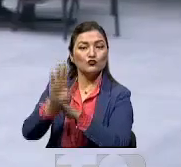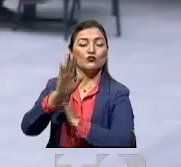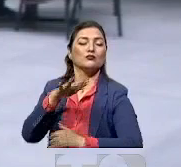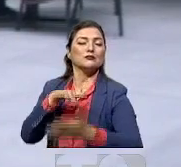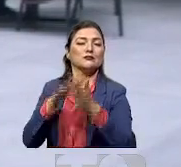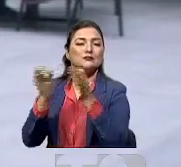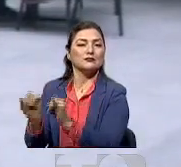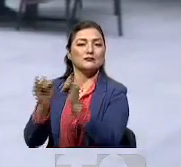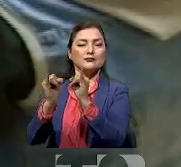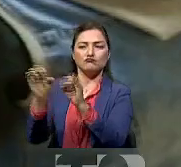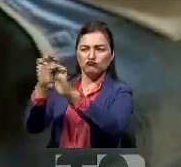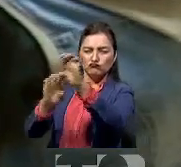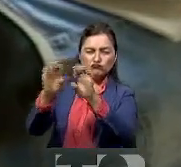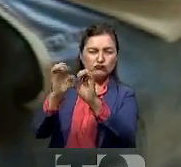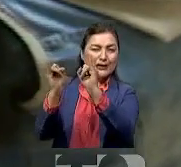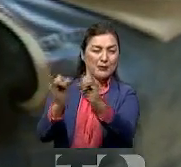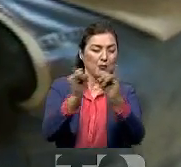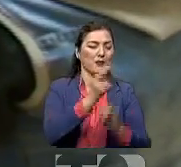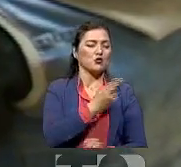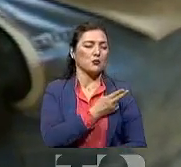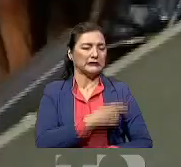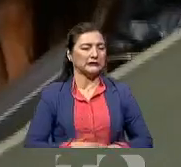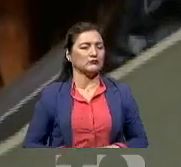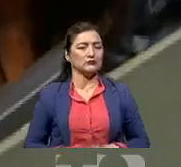diseñe cada institución en quito carenero ruiz 24